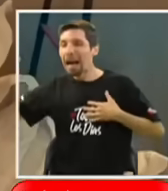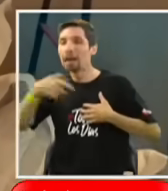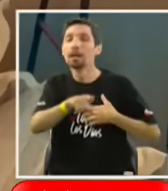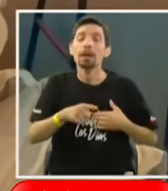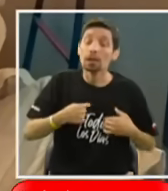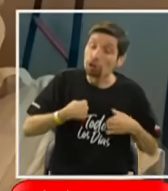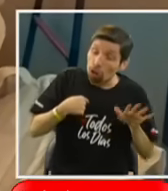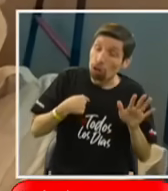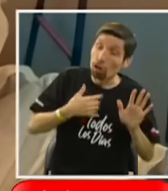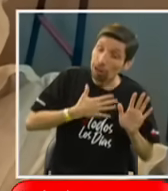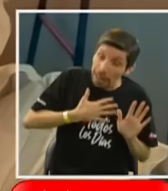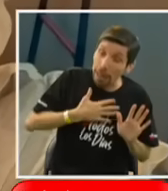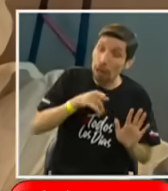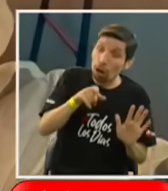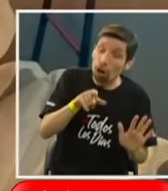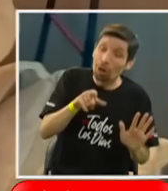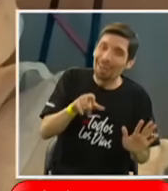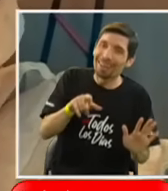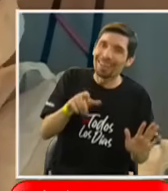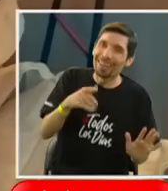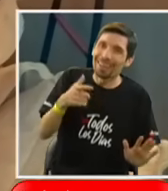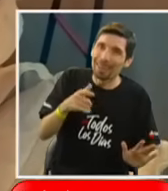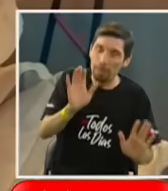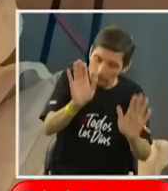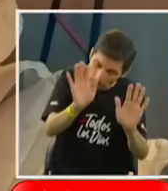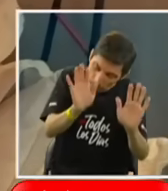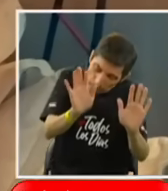Yo quiero hacer un.